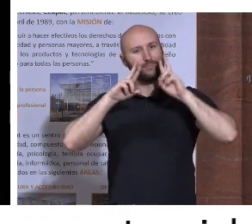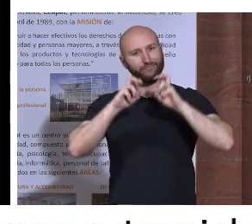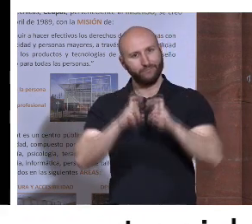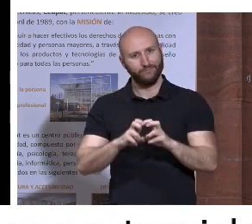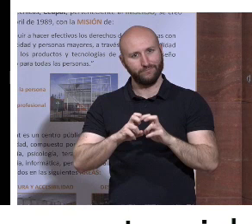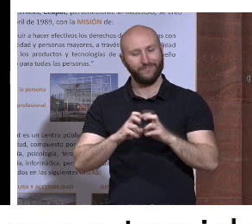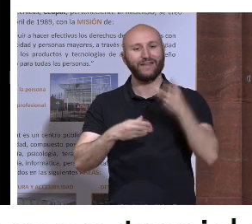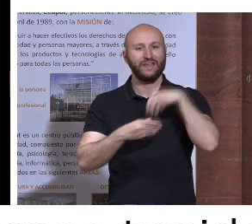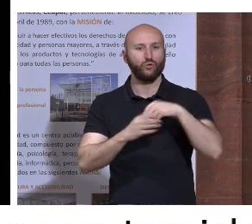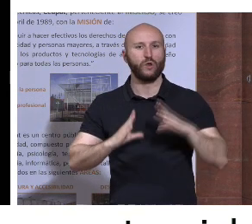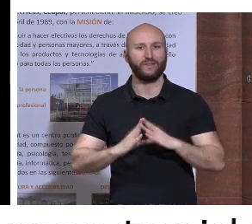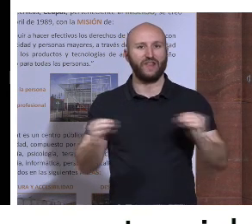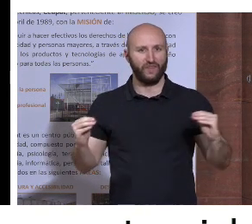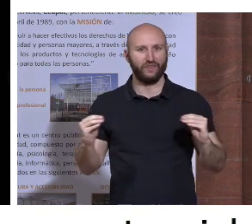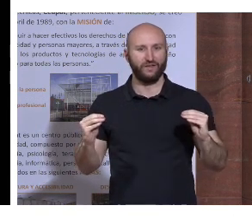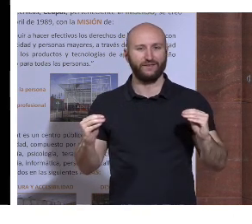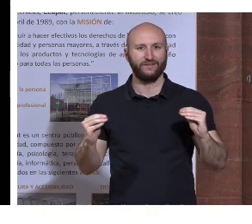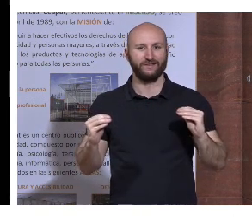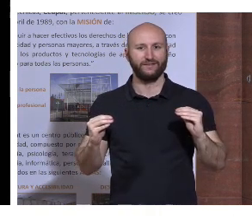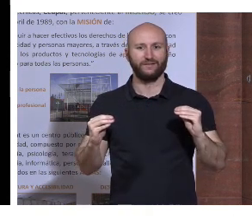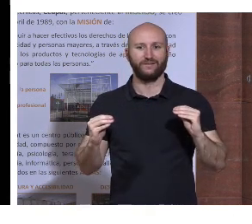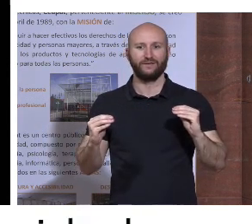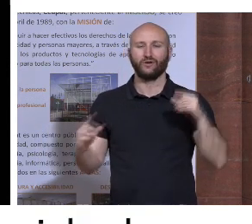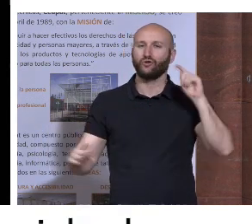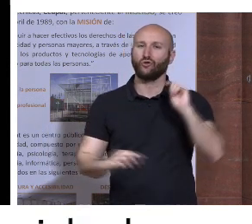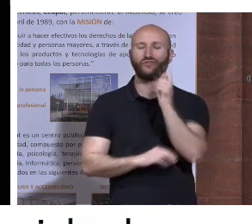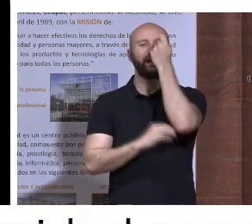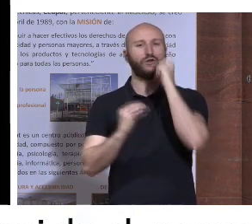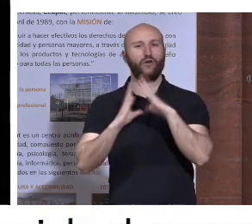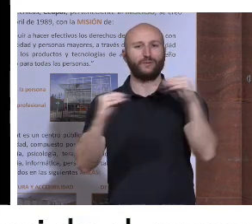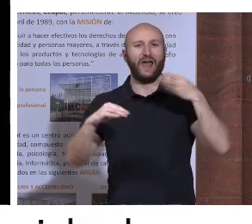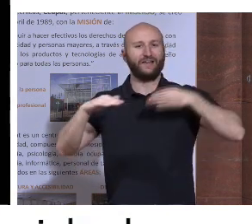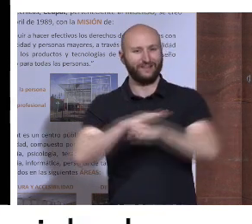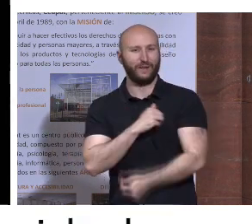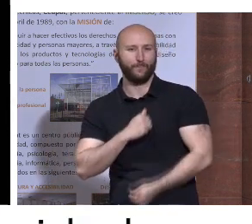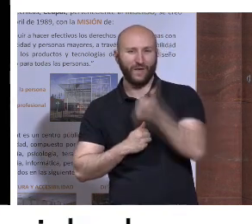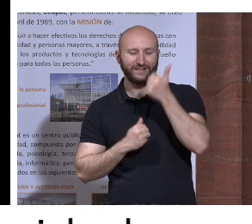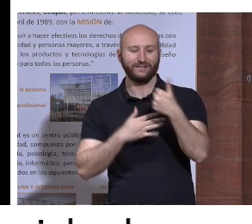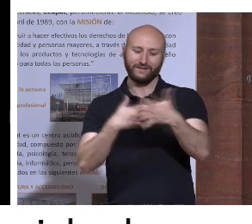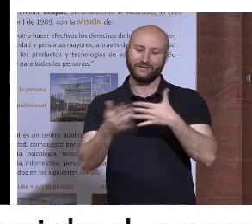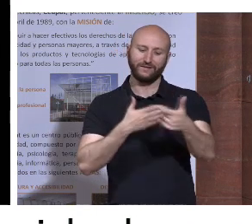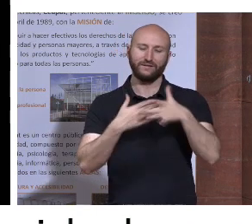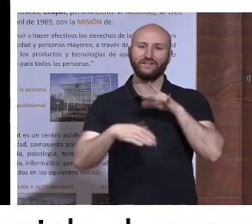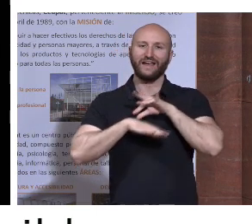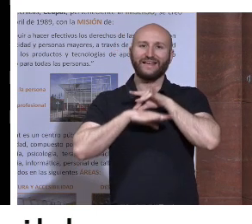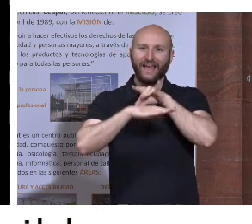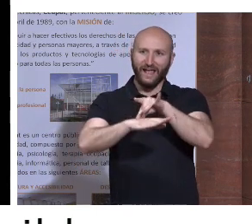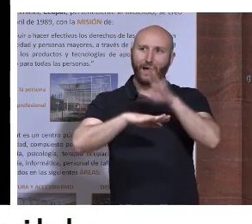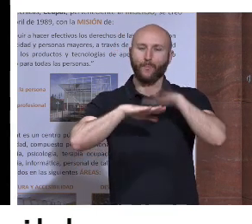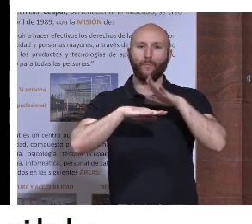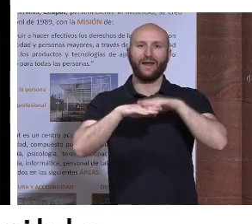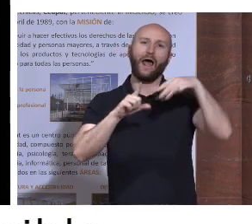investigación dentro de la universidad para hacer una universidad más accesible, una guía para un campus